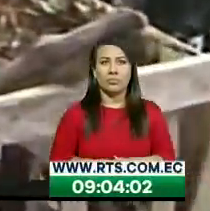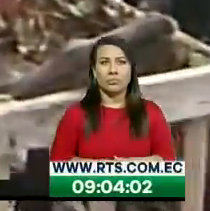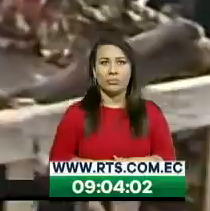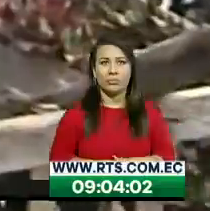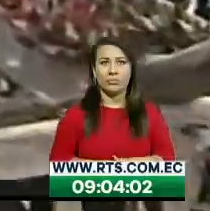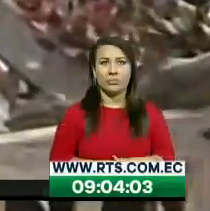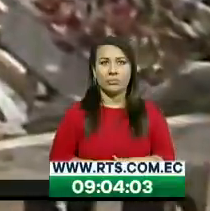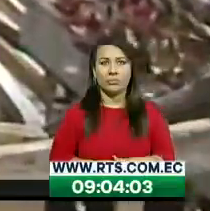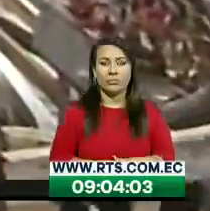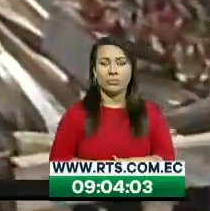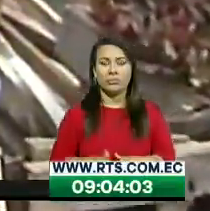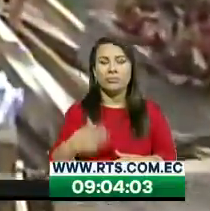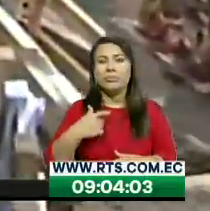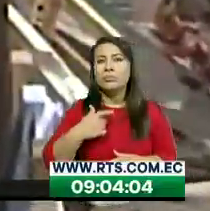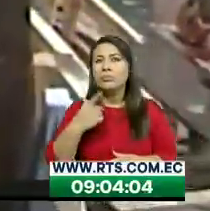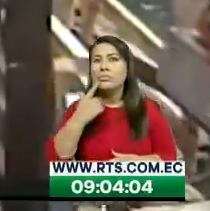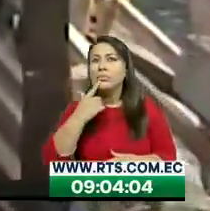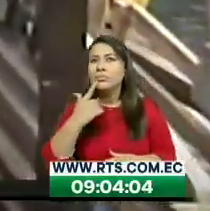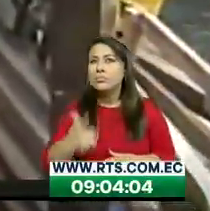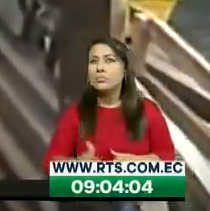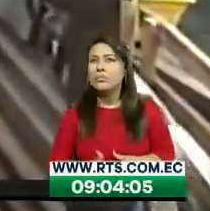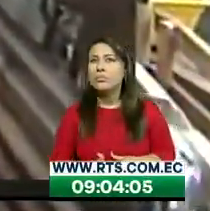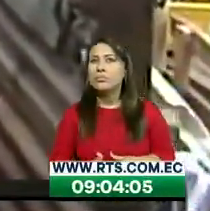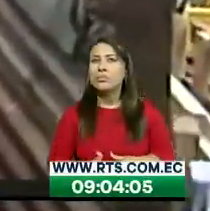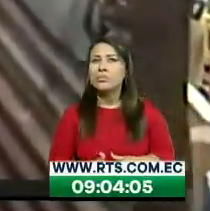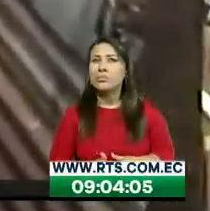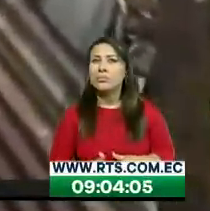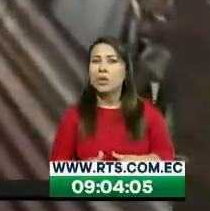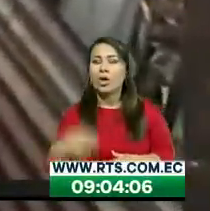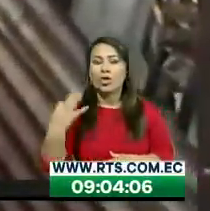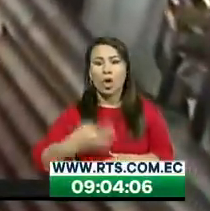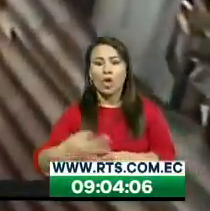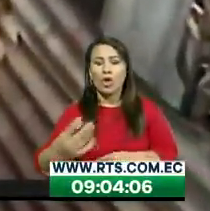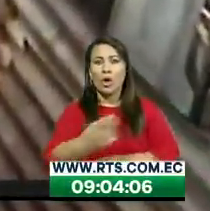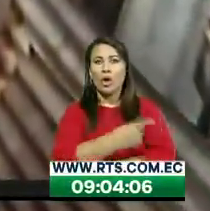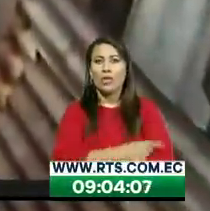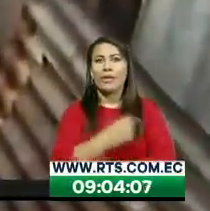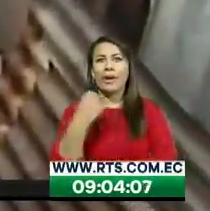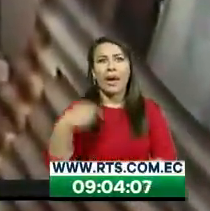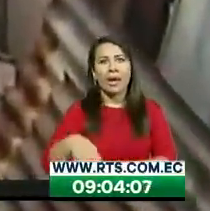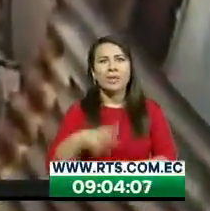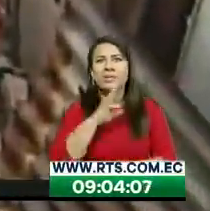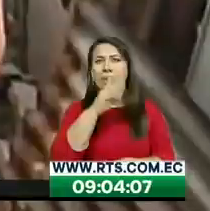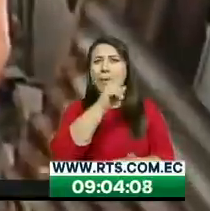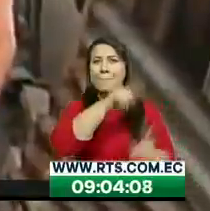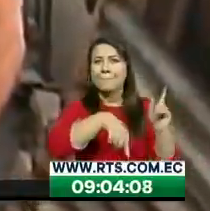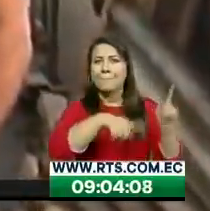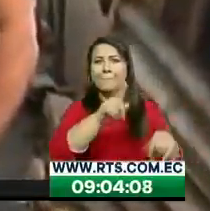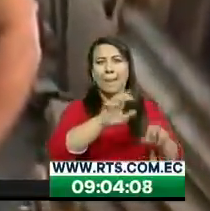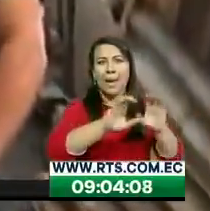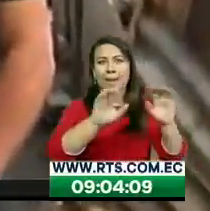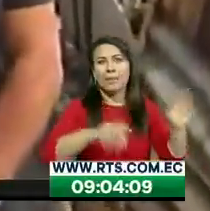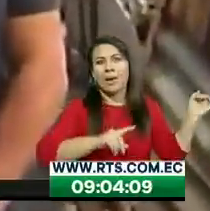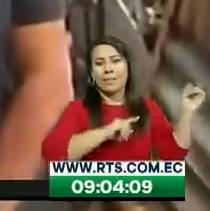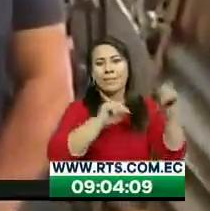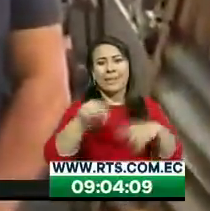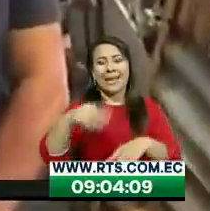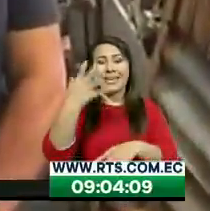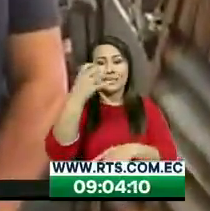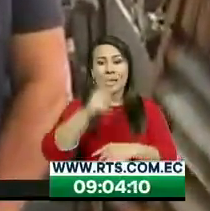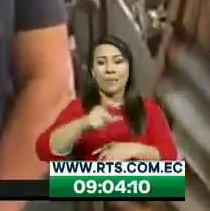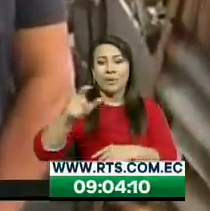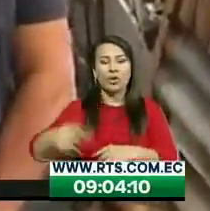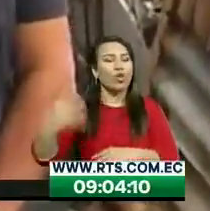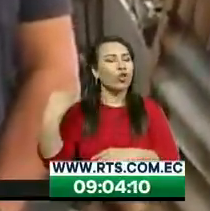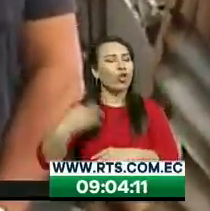¡Alto policía! ¡Policía, señora! El operativo se denominó Centinela y se